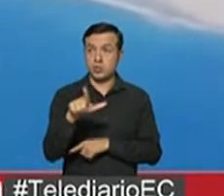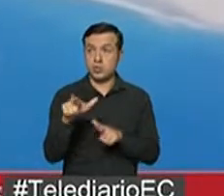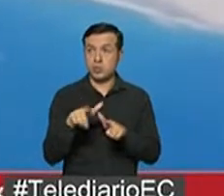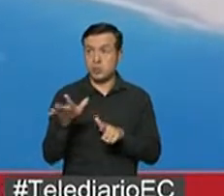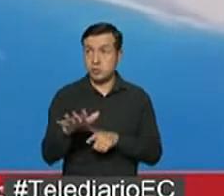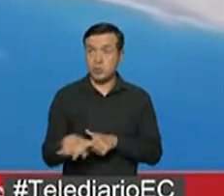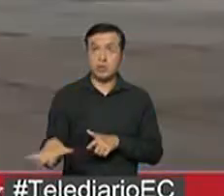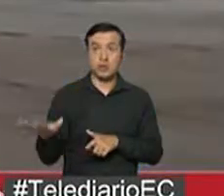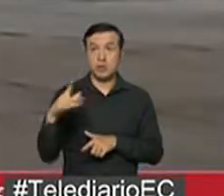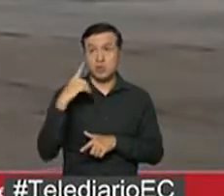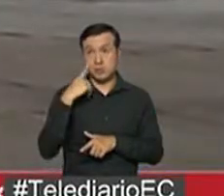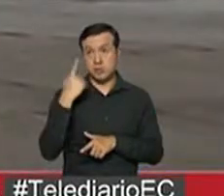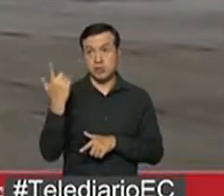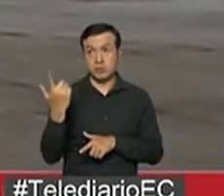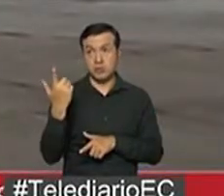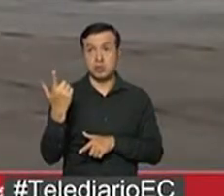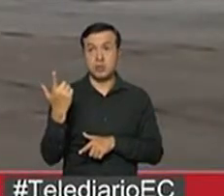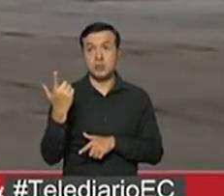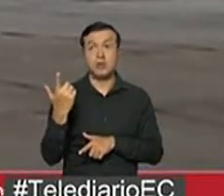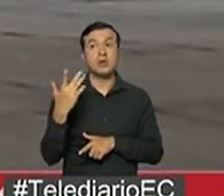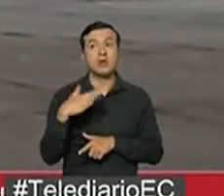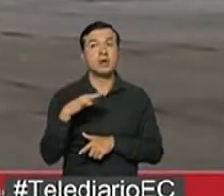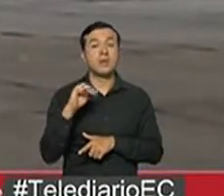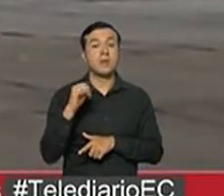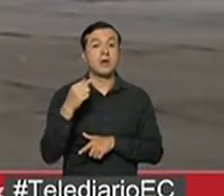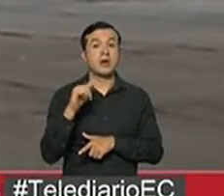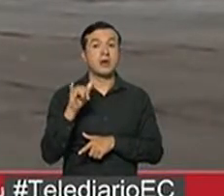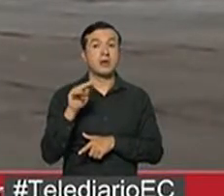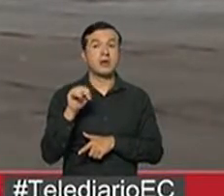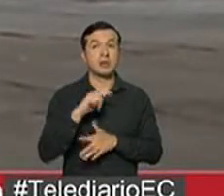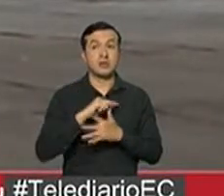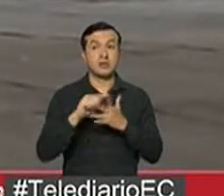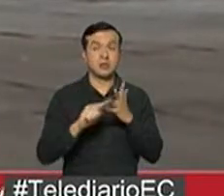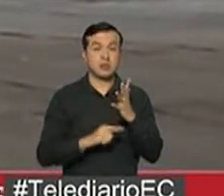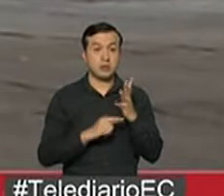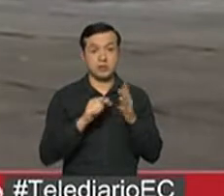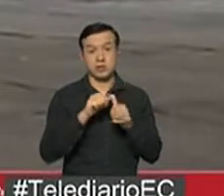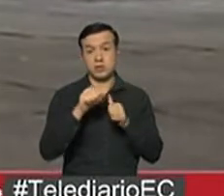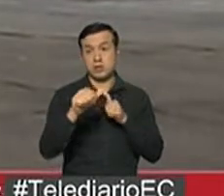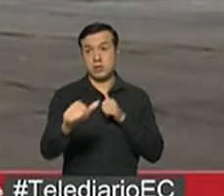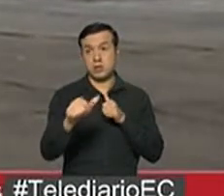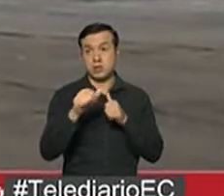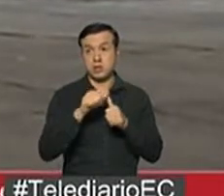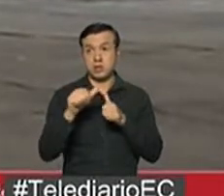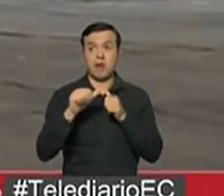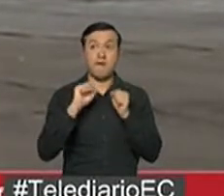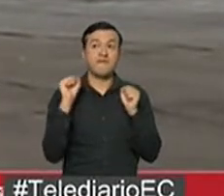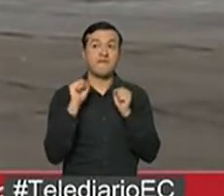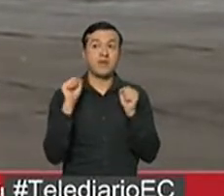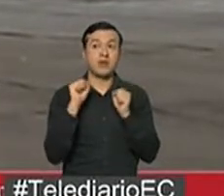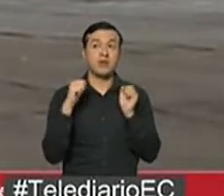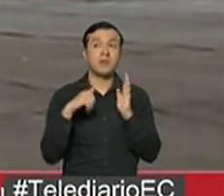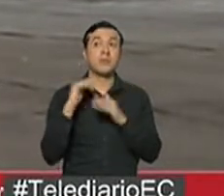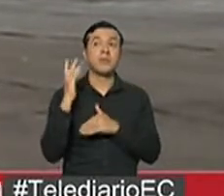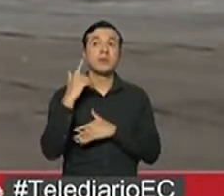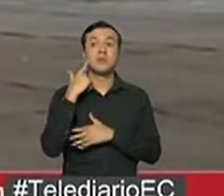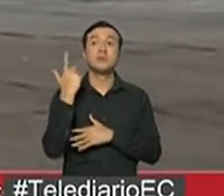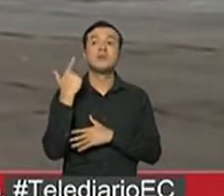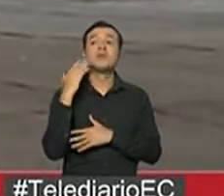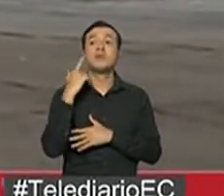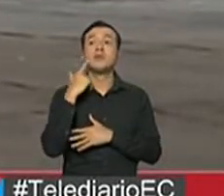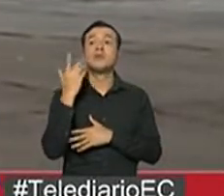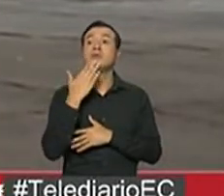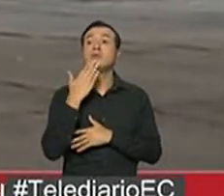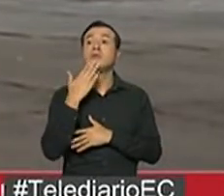mientras la ruta del estrecho de magallanes son distancias largas y muy frías principalmente para el